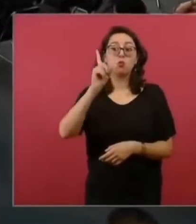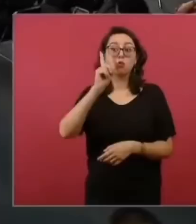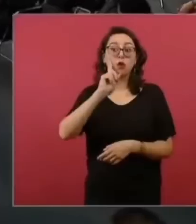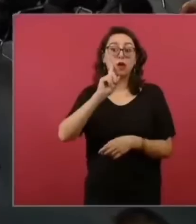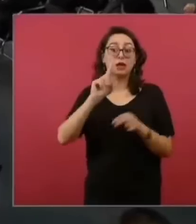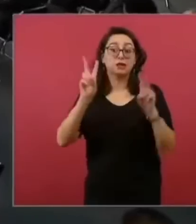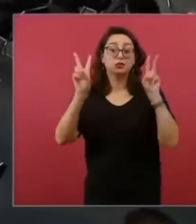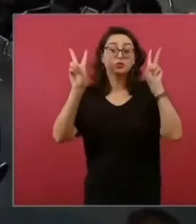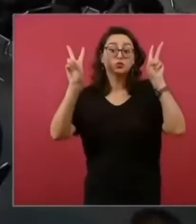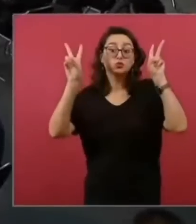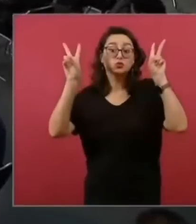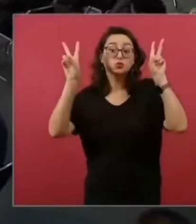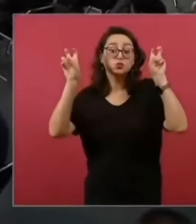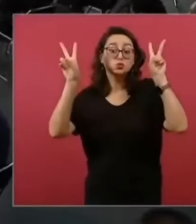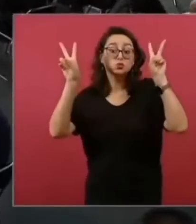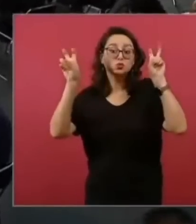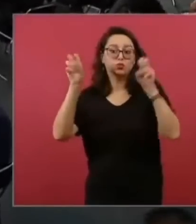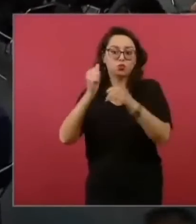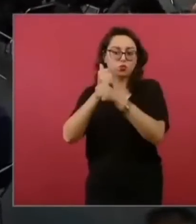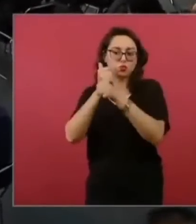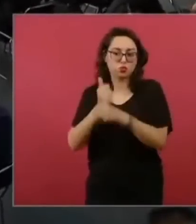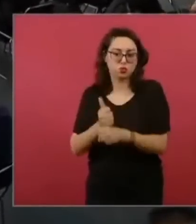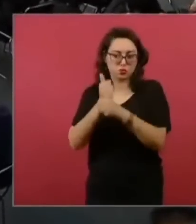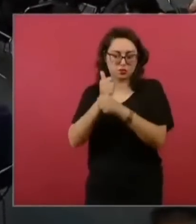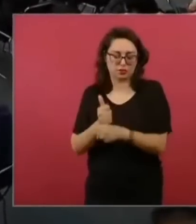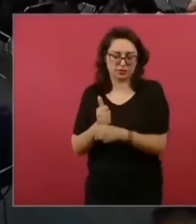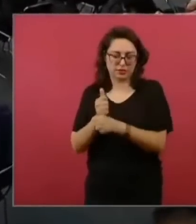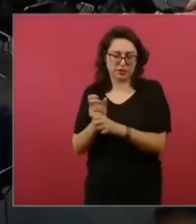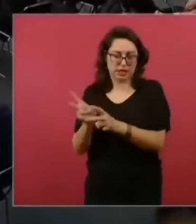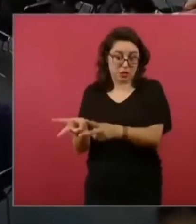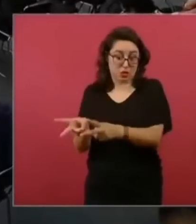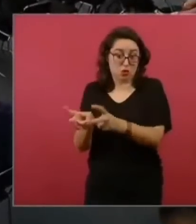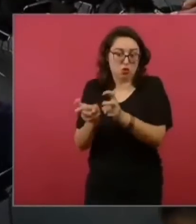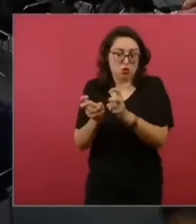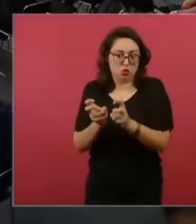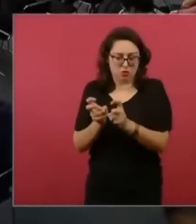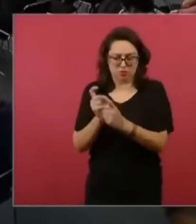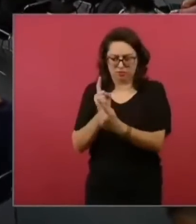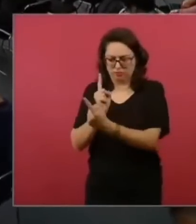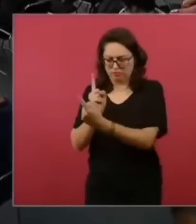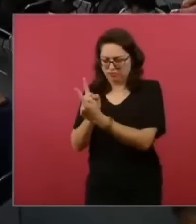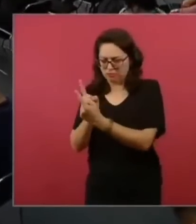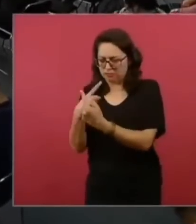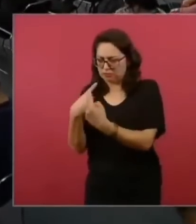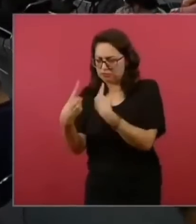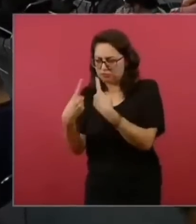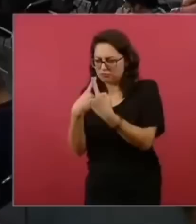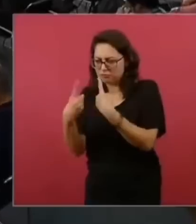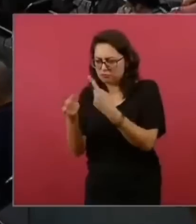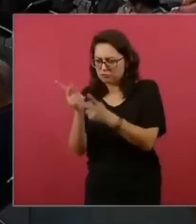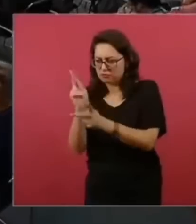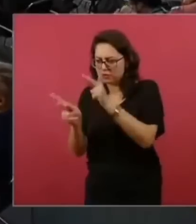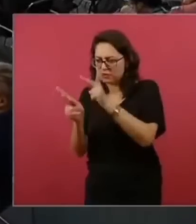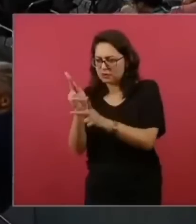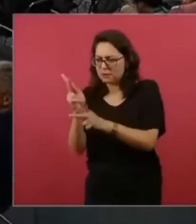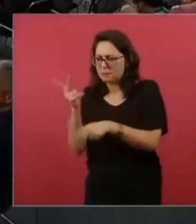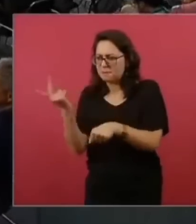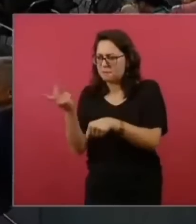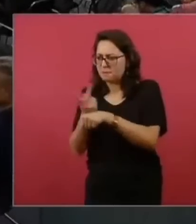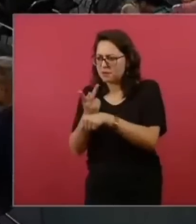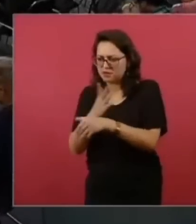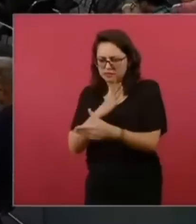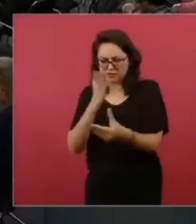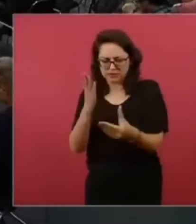resulta que sin el consentimiento de la supuesta víctima habían ingresado o agregado, mejor dicho, en la carpeta